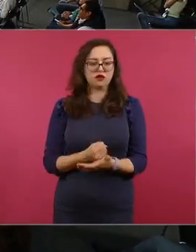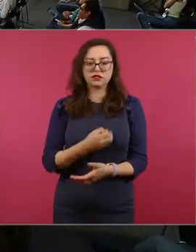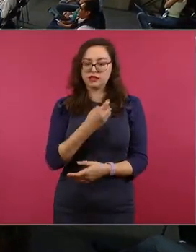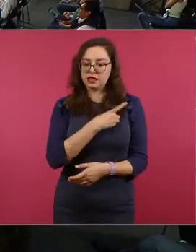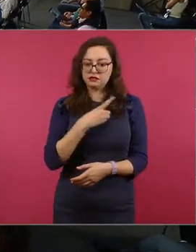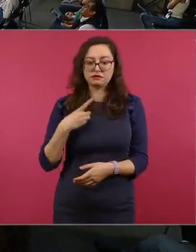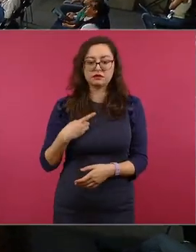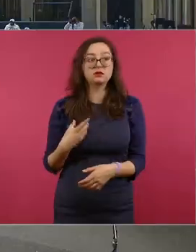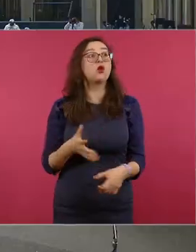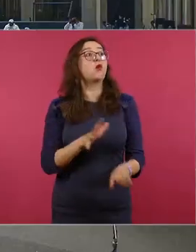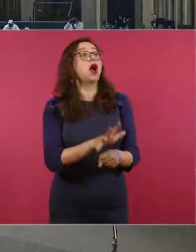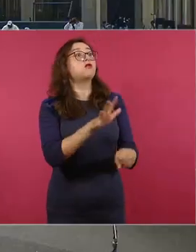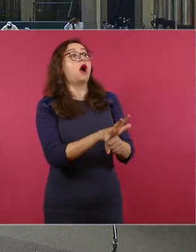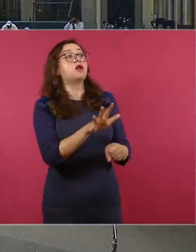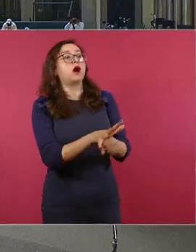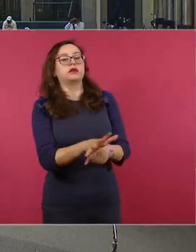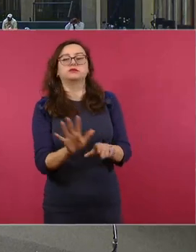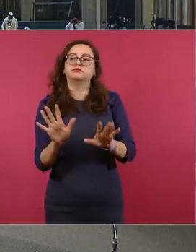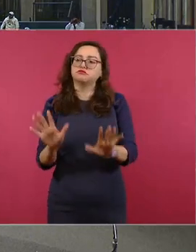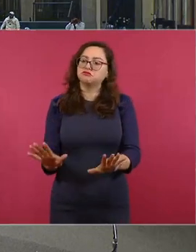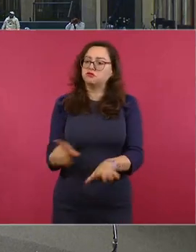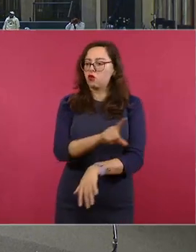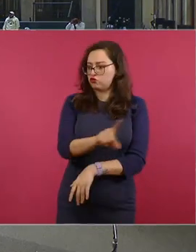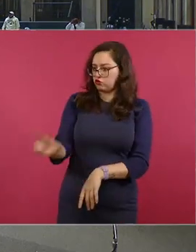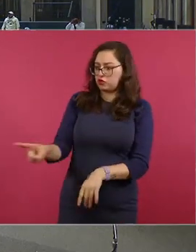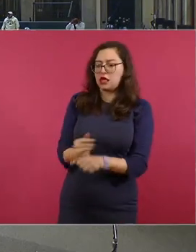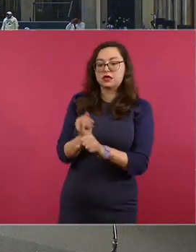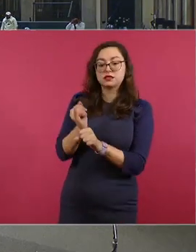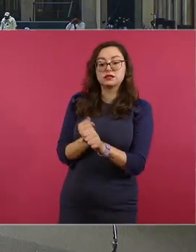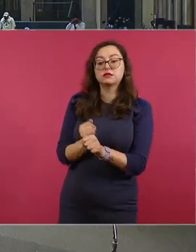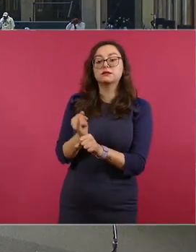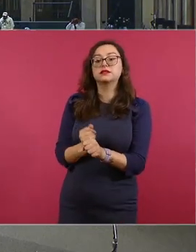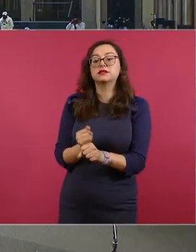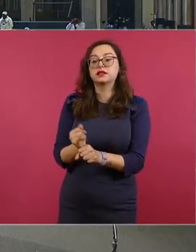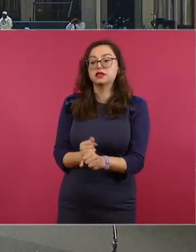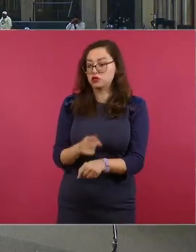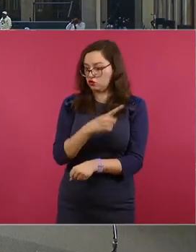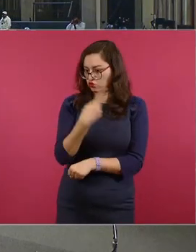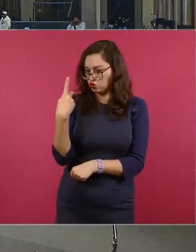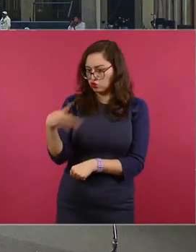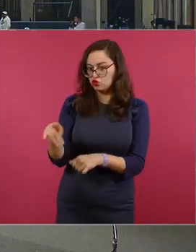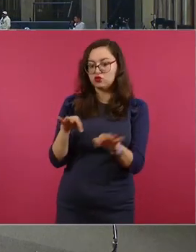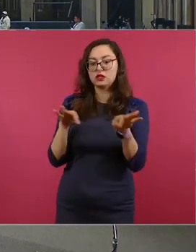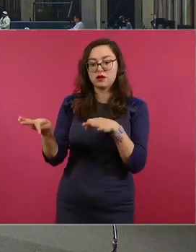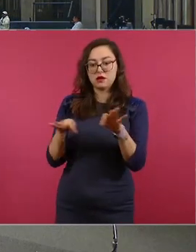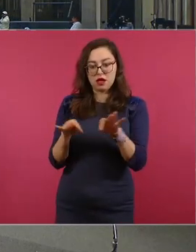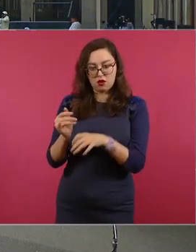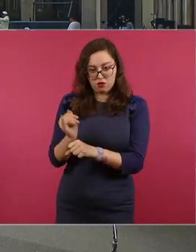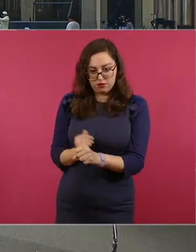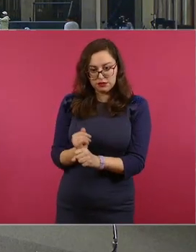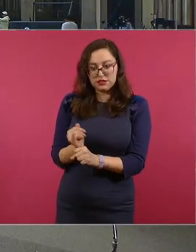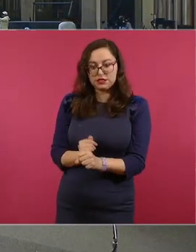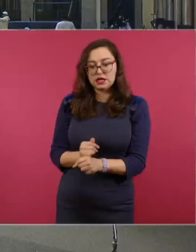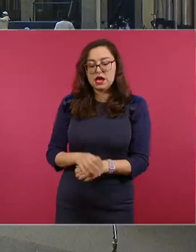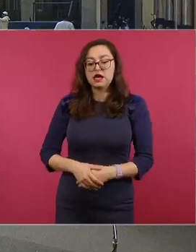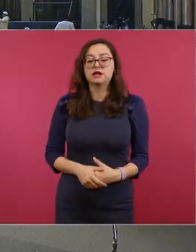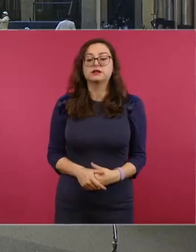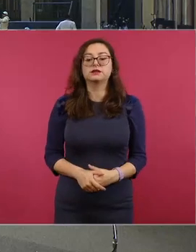Investiguen ustedes, son mirones profesionales. Bueno, vamos.